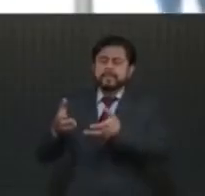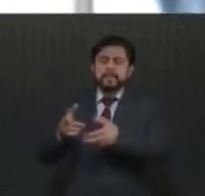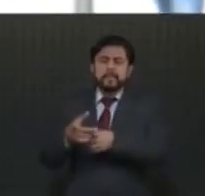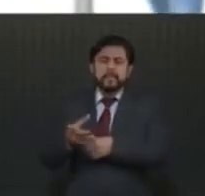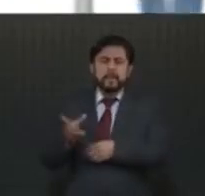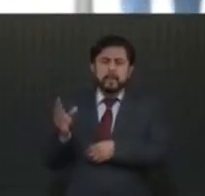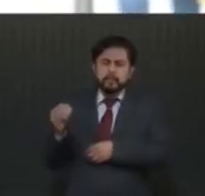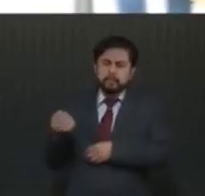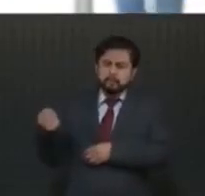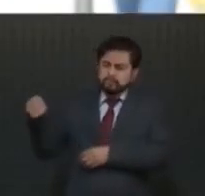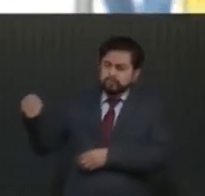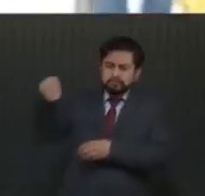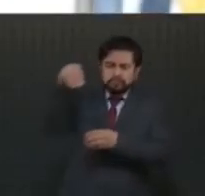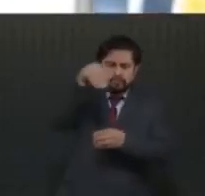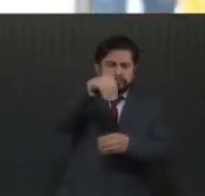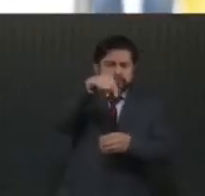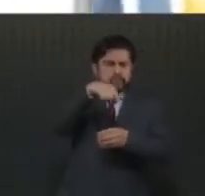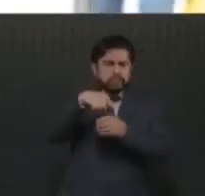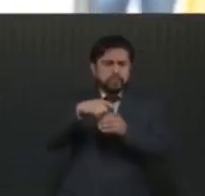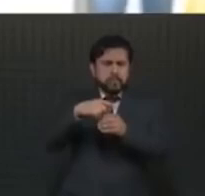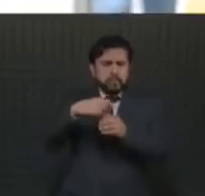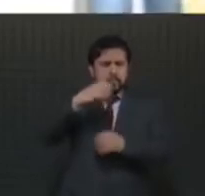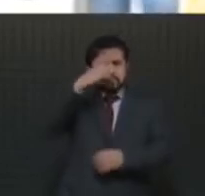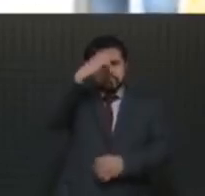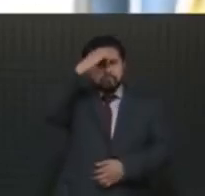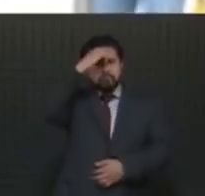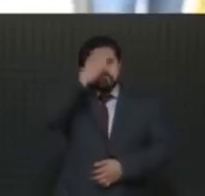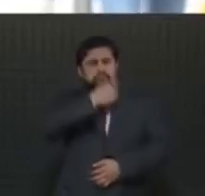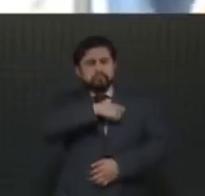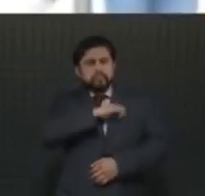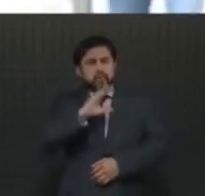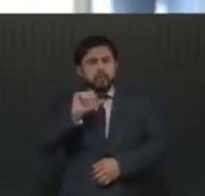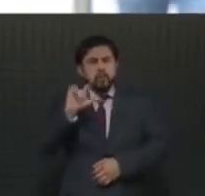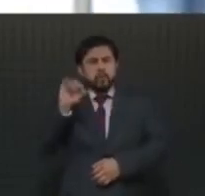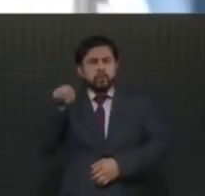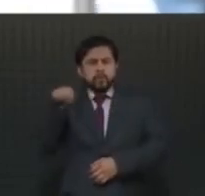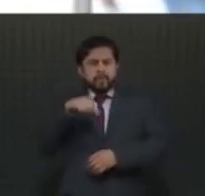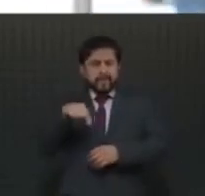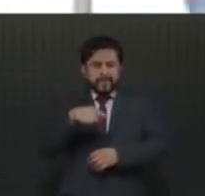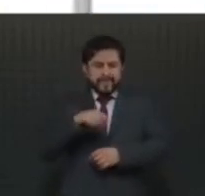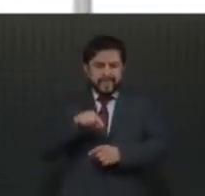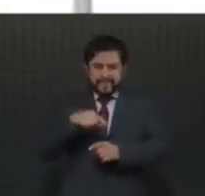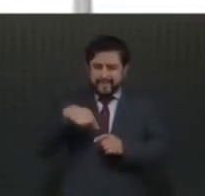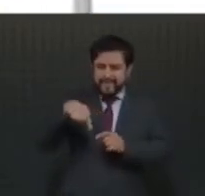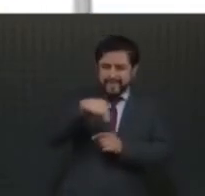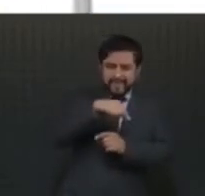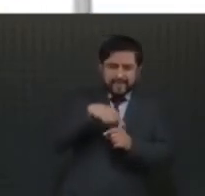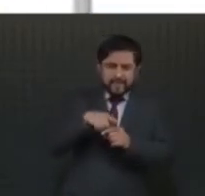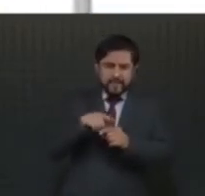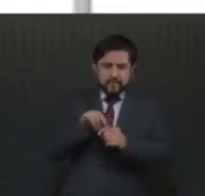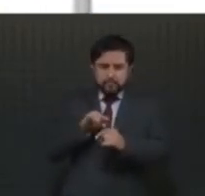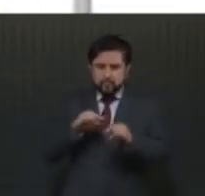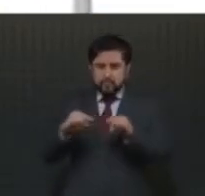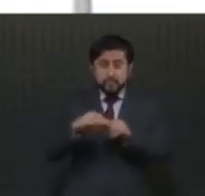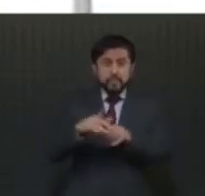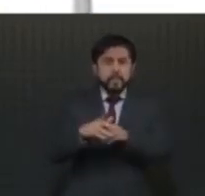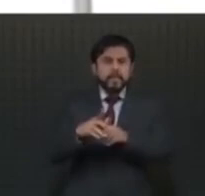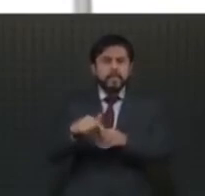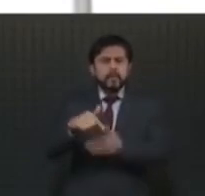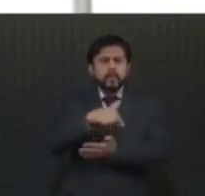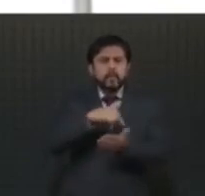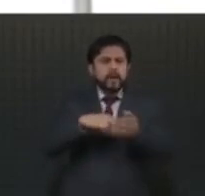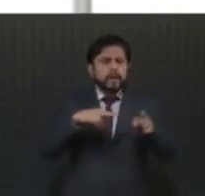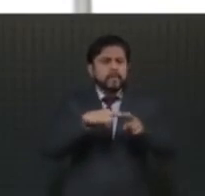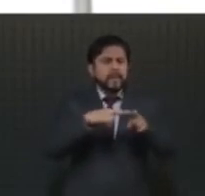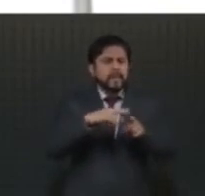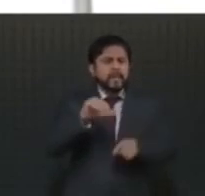Continúa la polémica que se formó tras el anuncio de la jefa de gobierno de la Ciudad de México, Claudia Sheinbaum, sobre la estatua de una mujer indígena